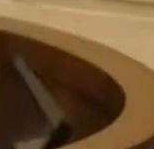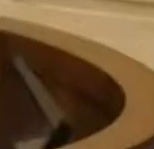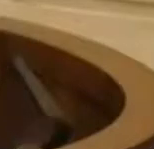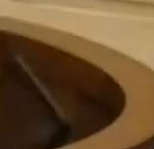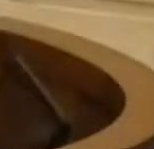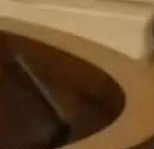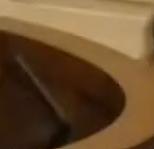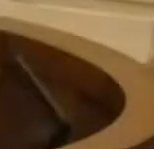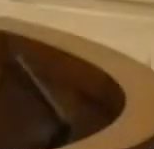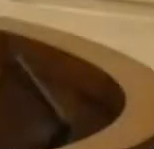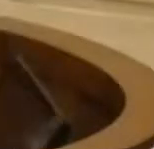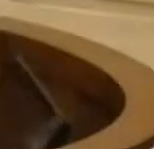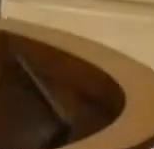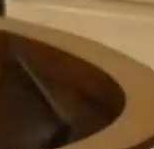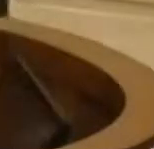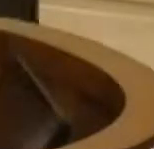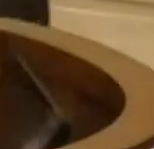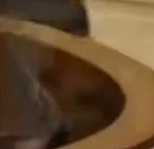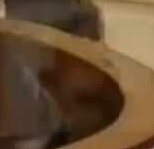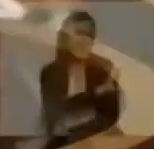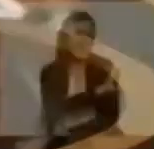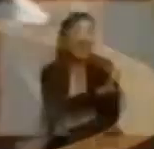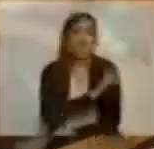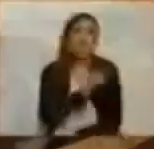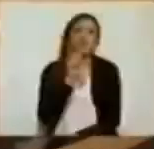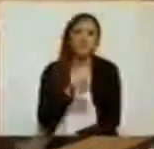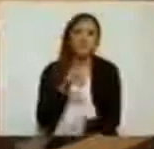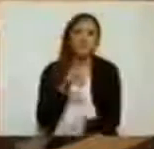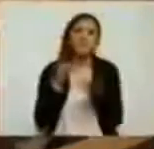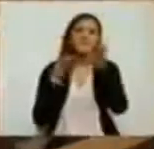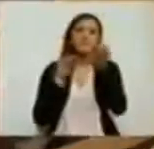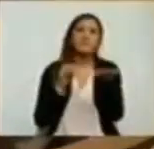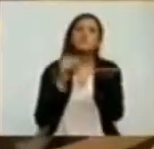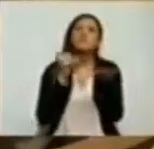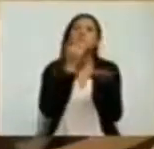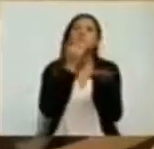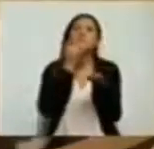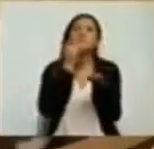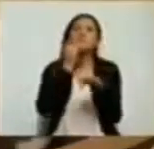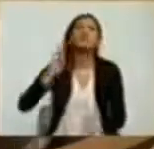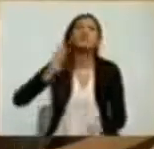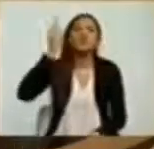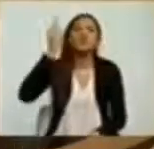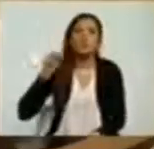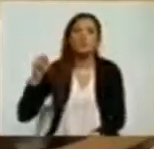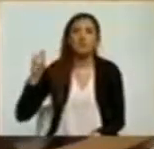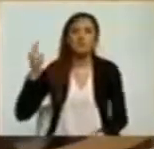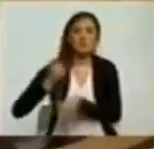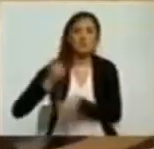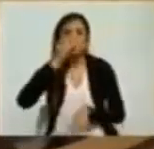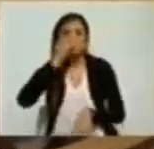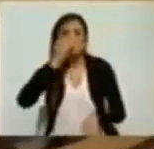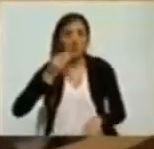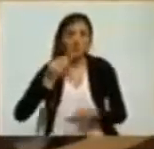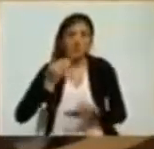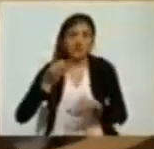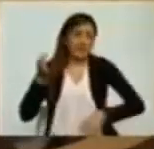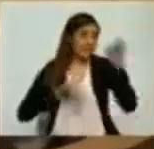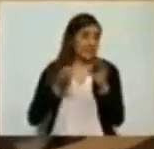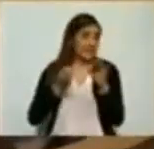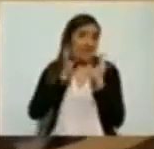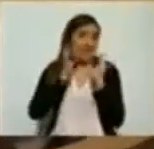FARC y de representación política demandada arbitraria e injustamente por las FARC, como